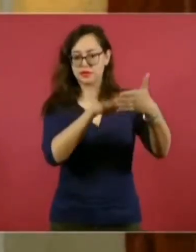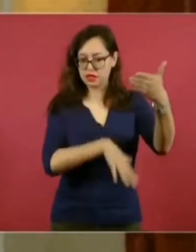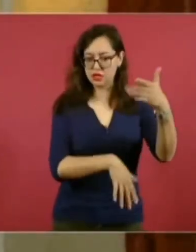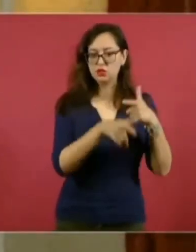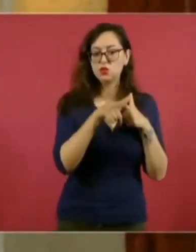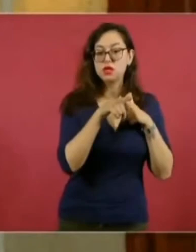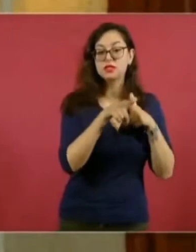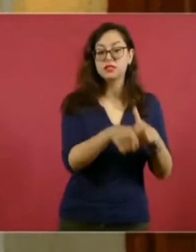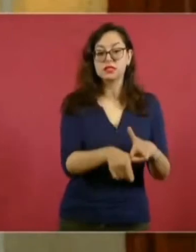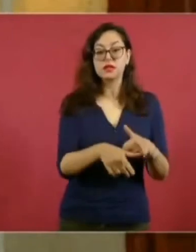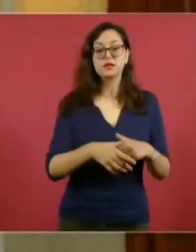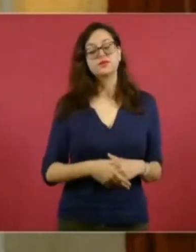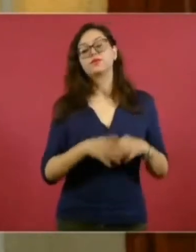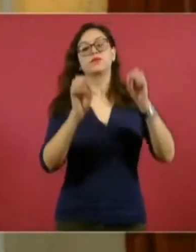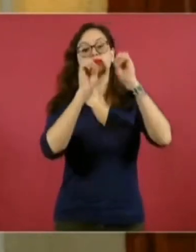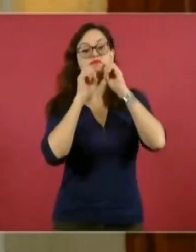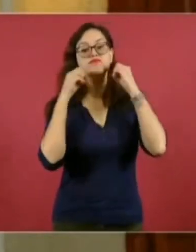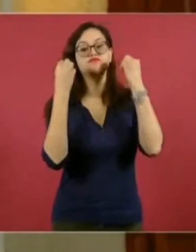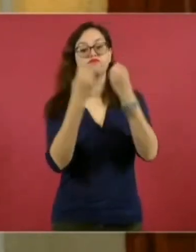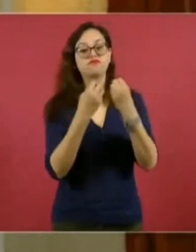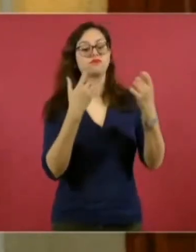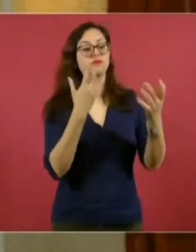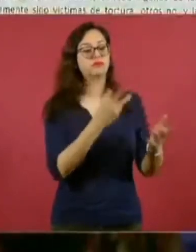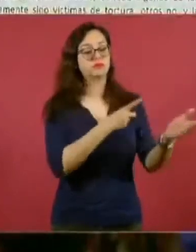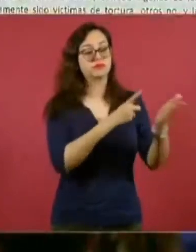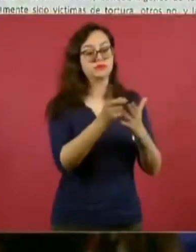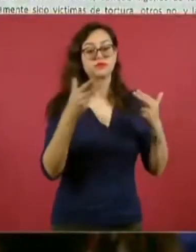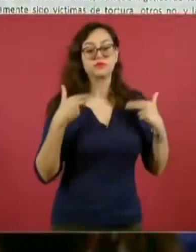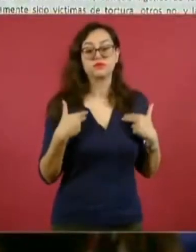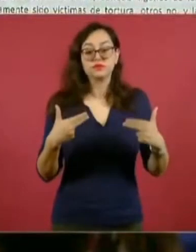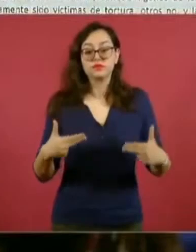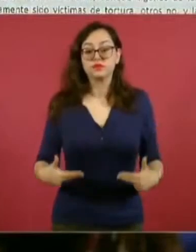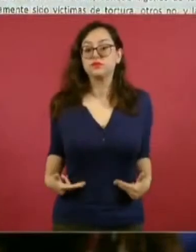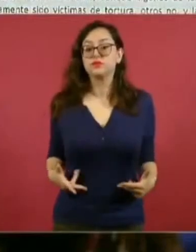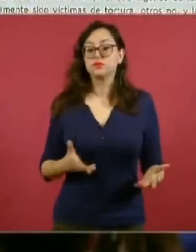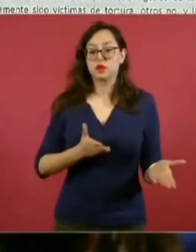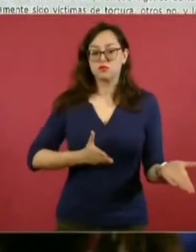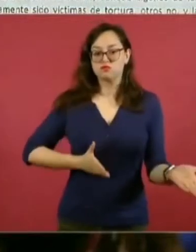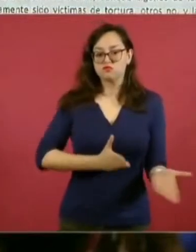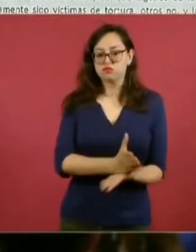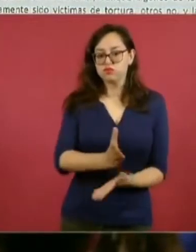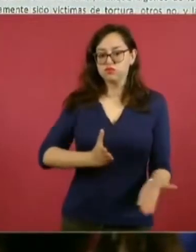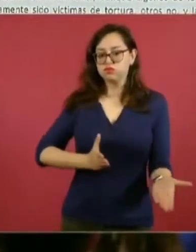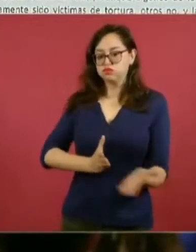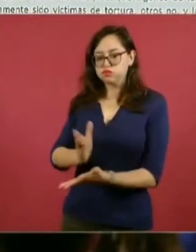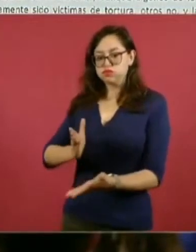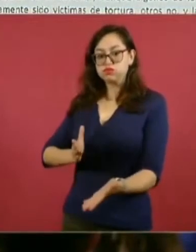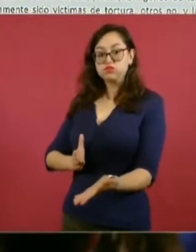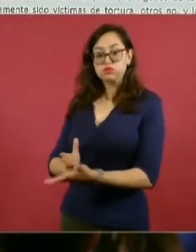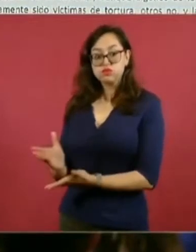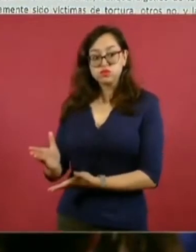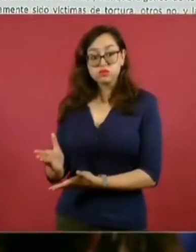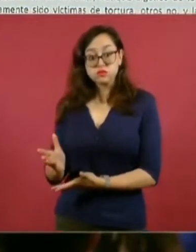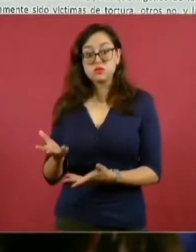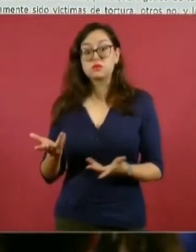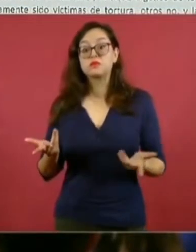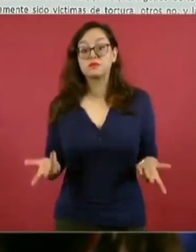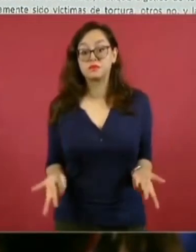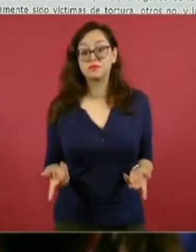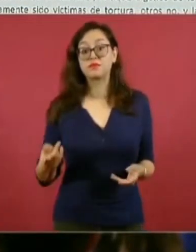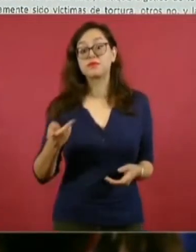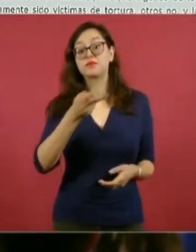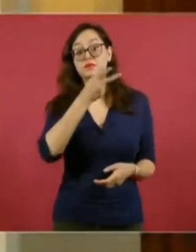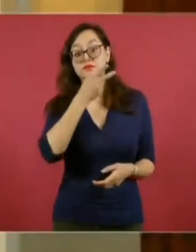Organizaciones de defensa de derechos humanos e inclusive con el beneplácito de los